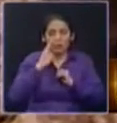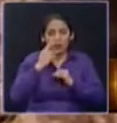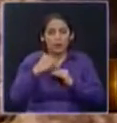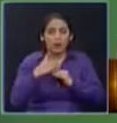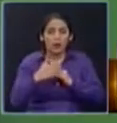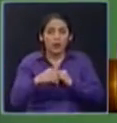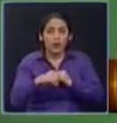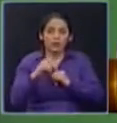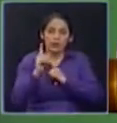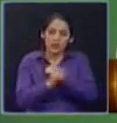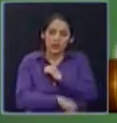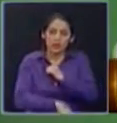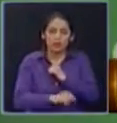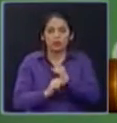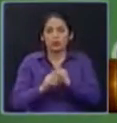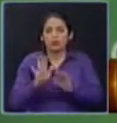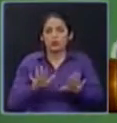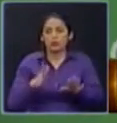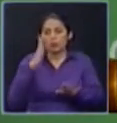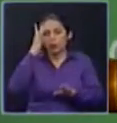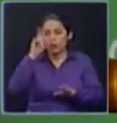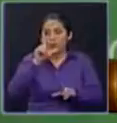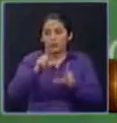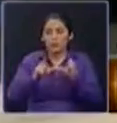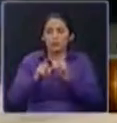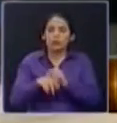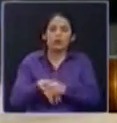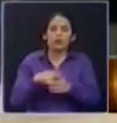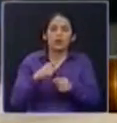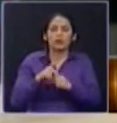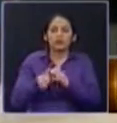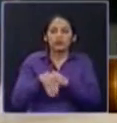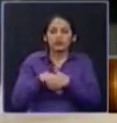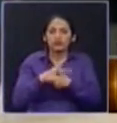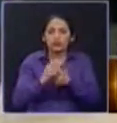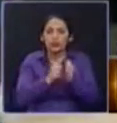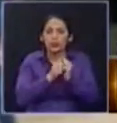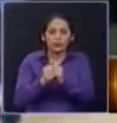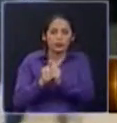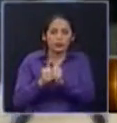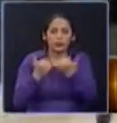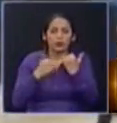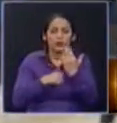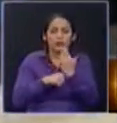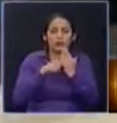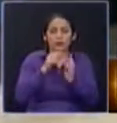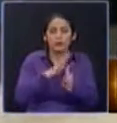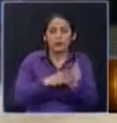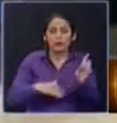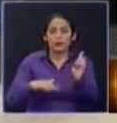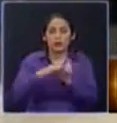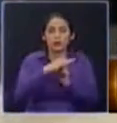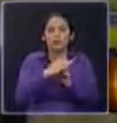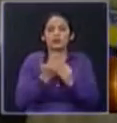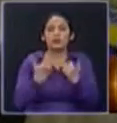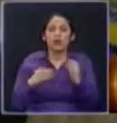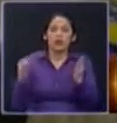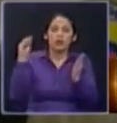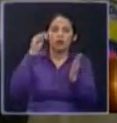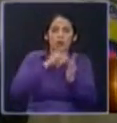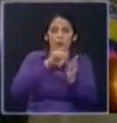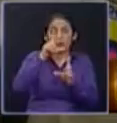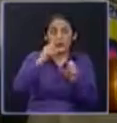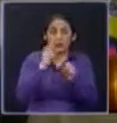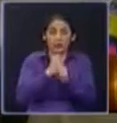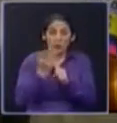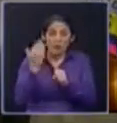ilícita, mientras en el Ministerio del Ambiente se abrieron expedientes administrativos para los 4 funcionarios y en la